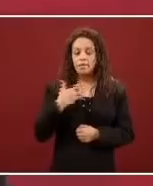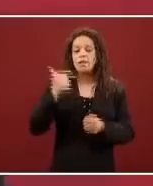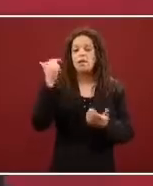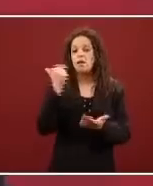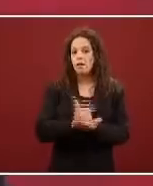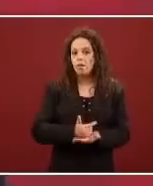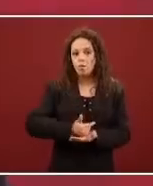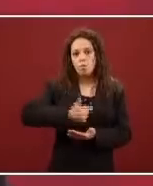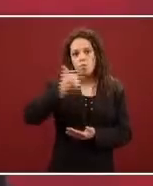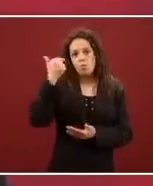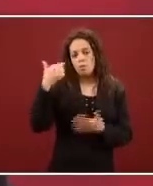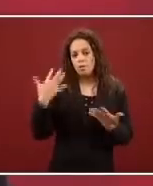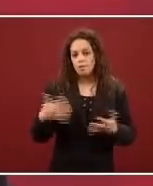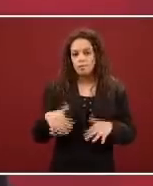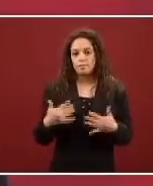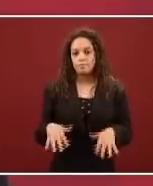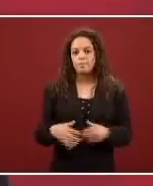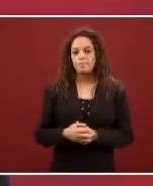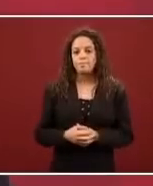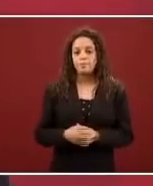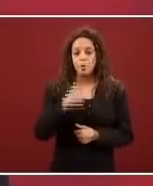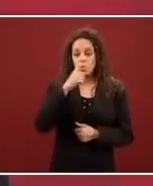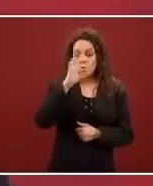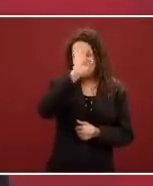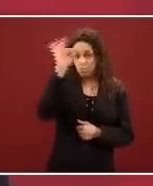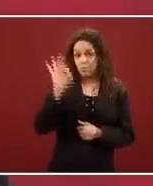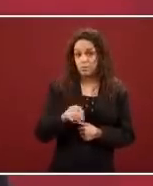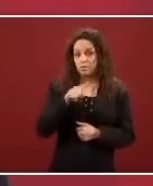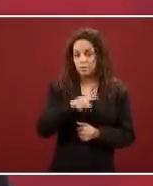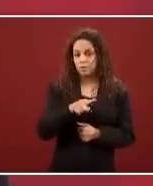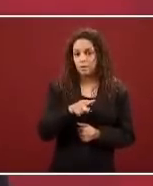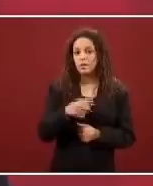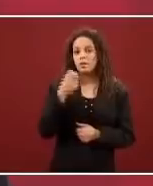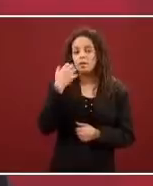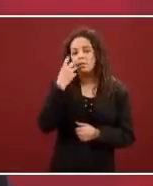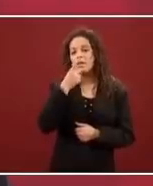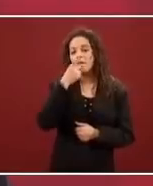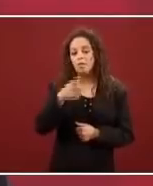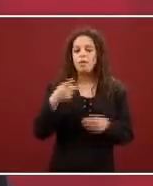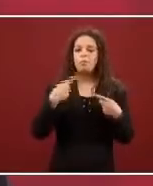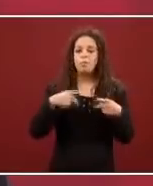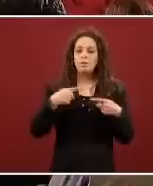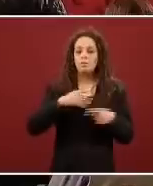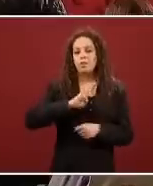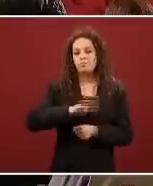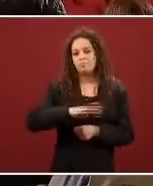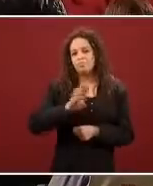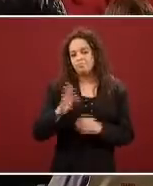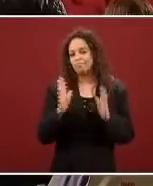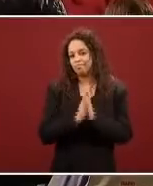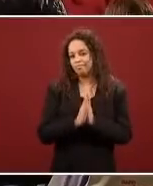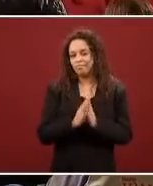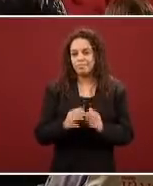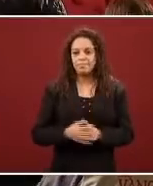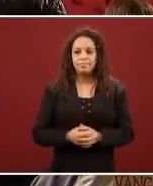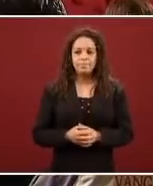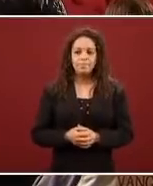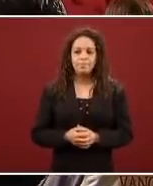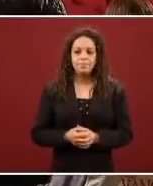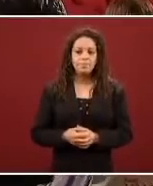comentábamos ese 1% que en su momento representan las defunciones que se han dado. En la gráfica también podemos ver que se sigue